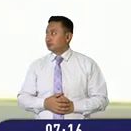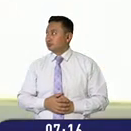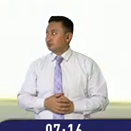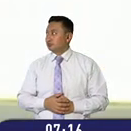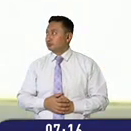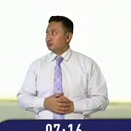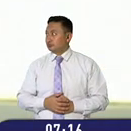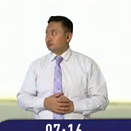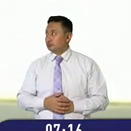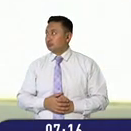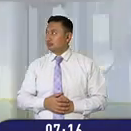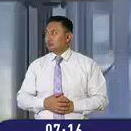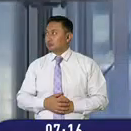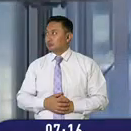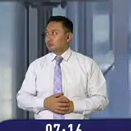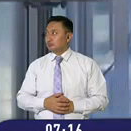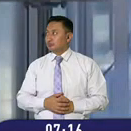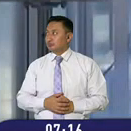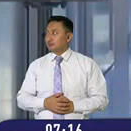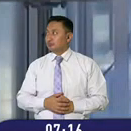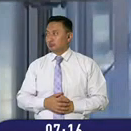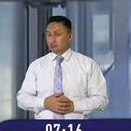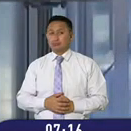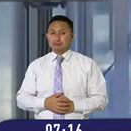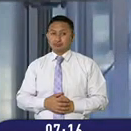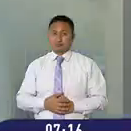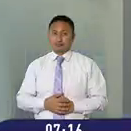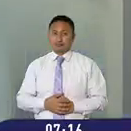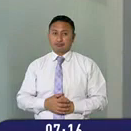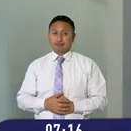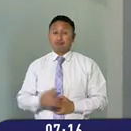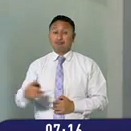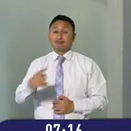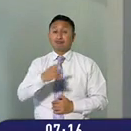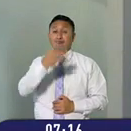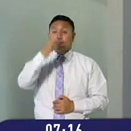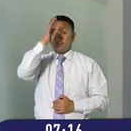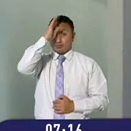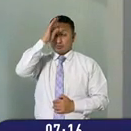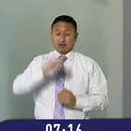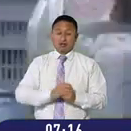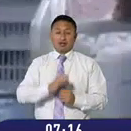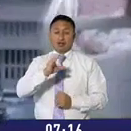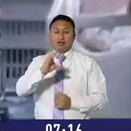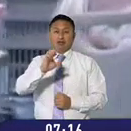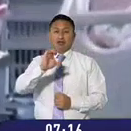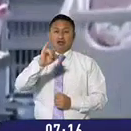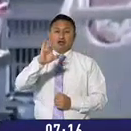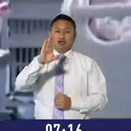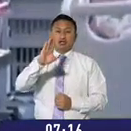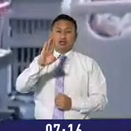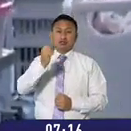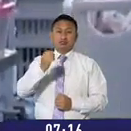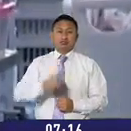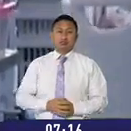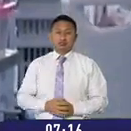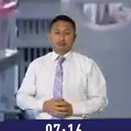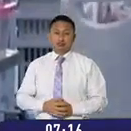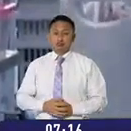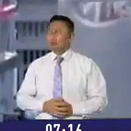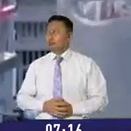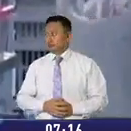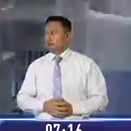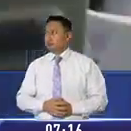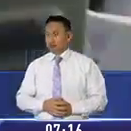Cada minuto cuenta y ni una cama en el IES Ceibos. Lo que hacen es sostener a los pacientes que están en lista de